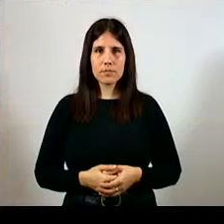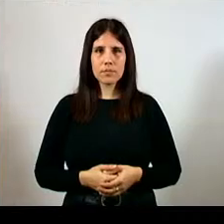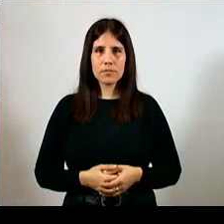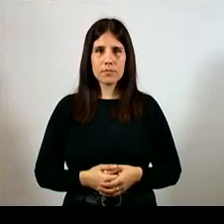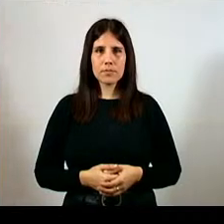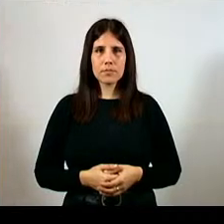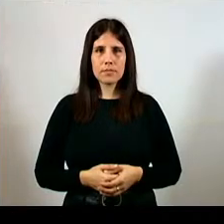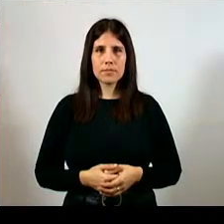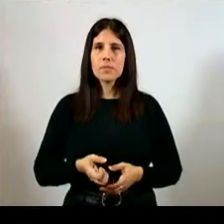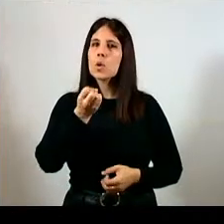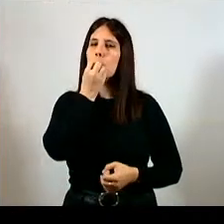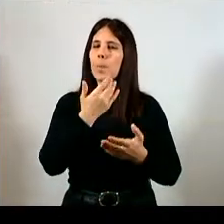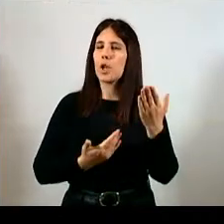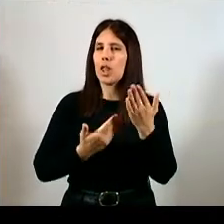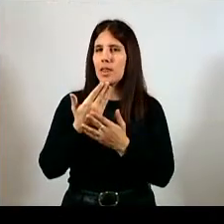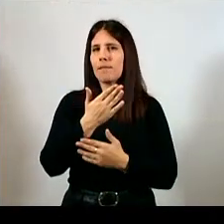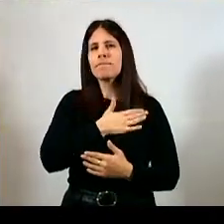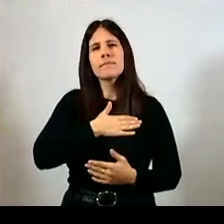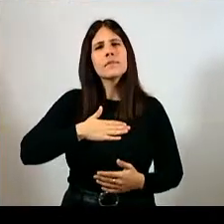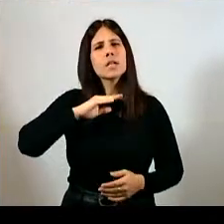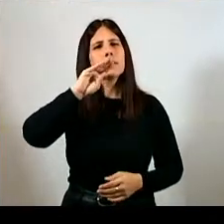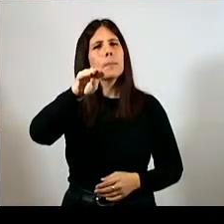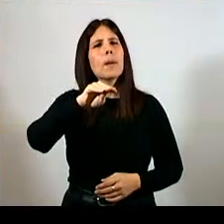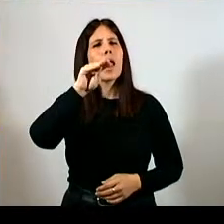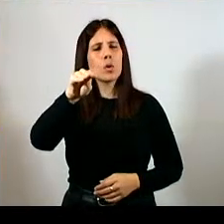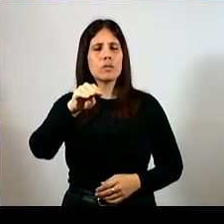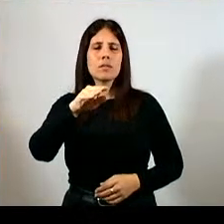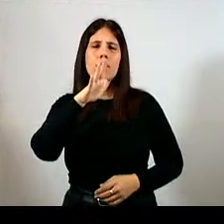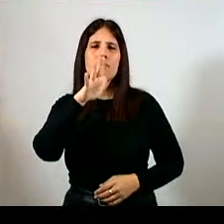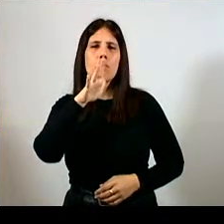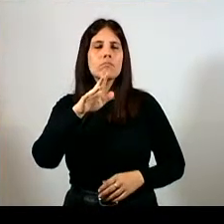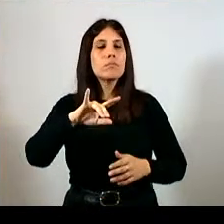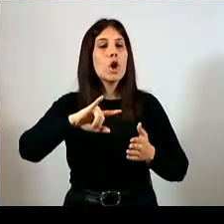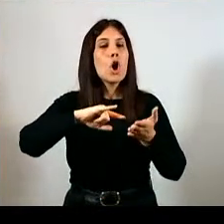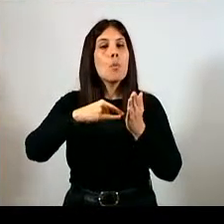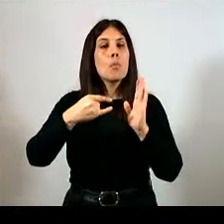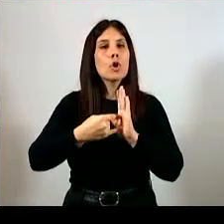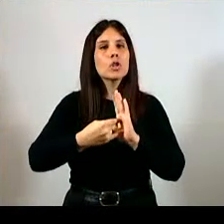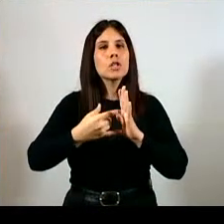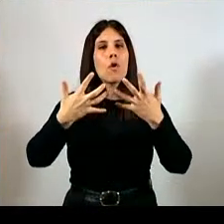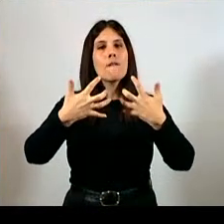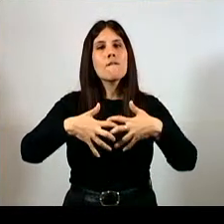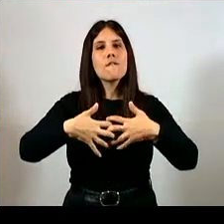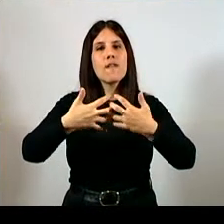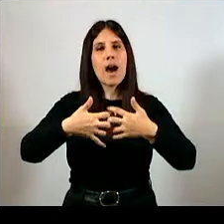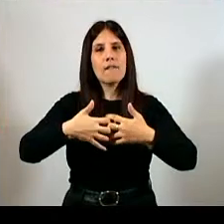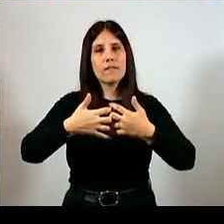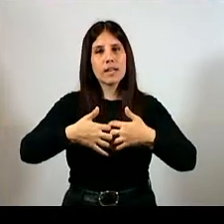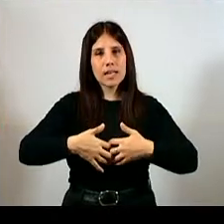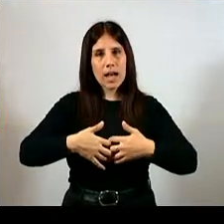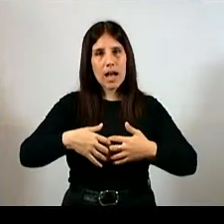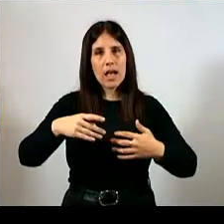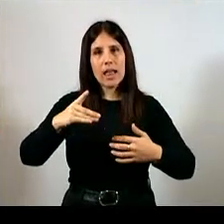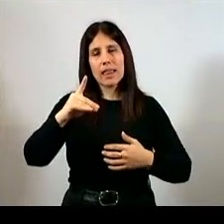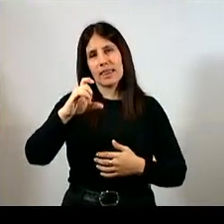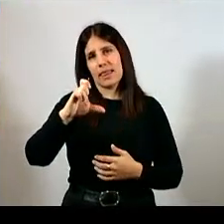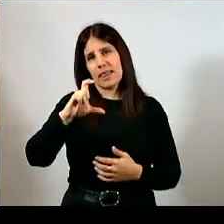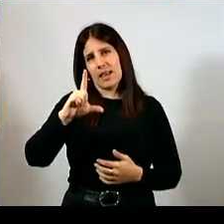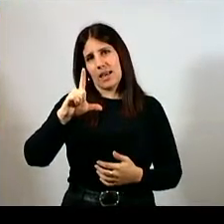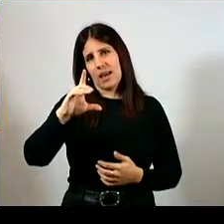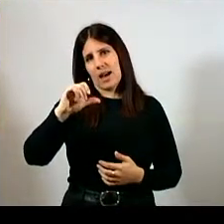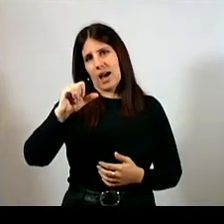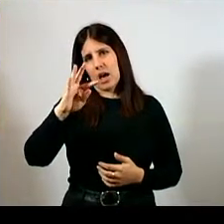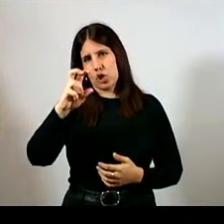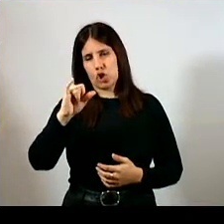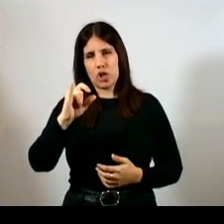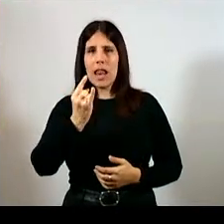Buenos días. Yo le quería preguntar por el proyecto de fábrica de cátodos de litio que ayer